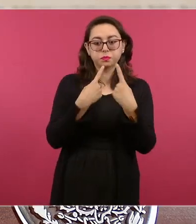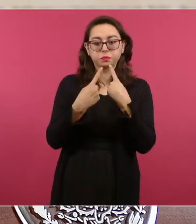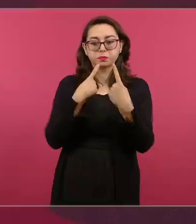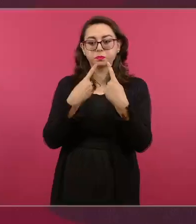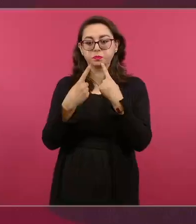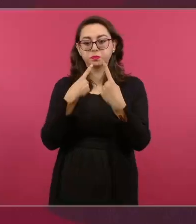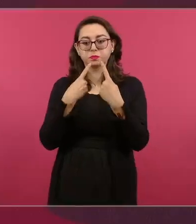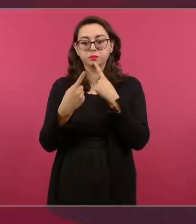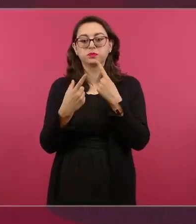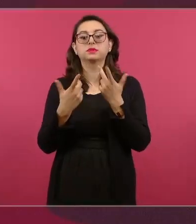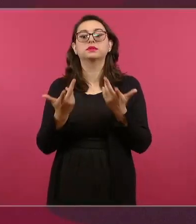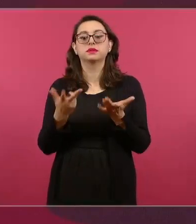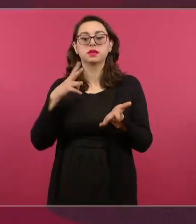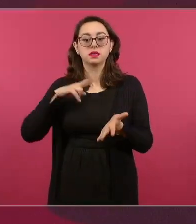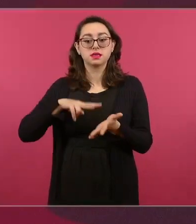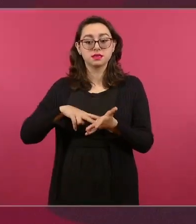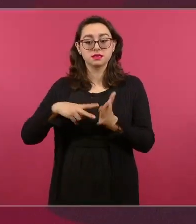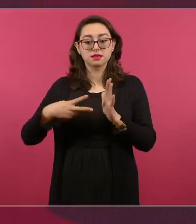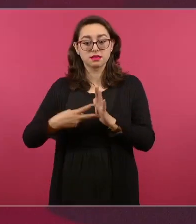y los ingenieros que